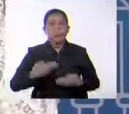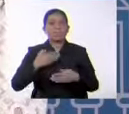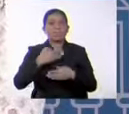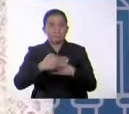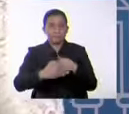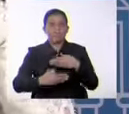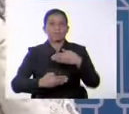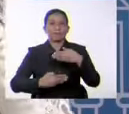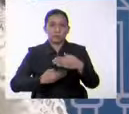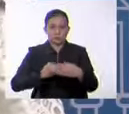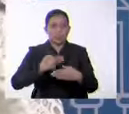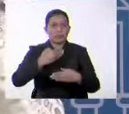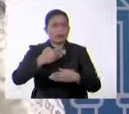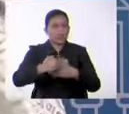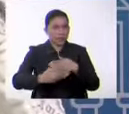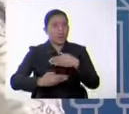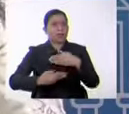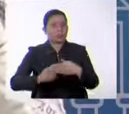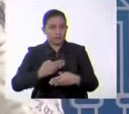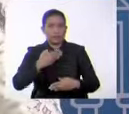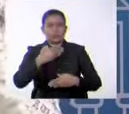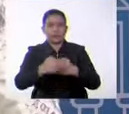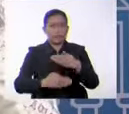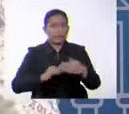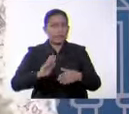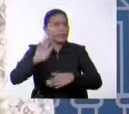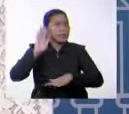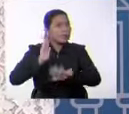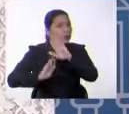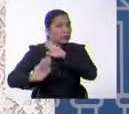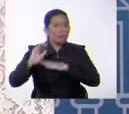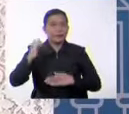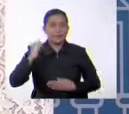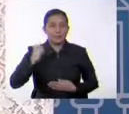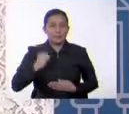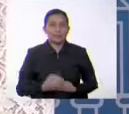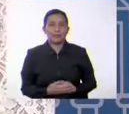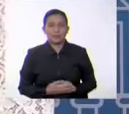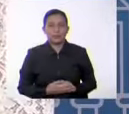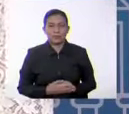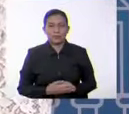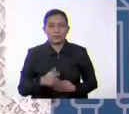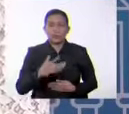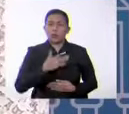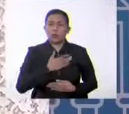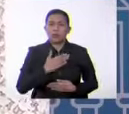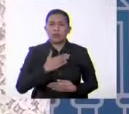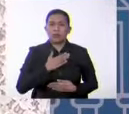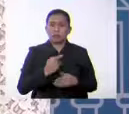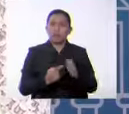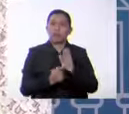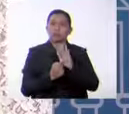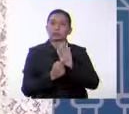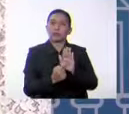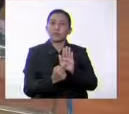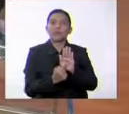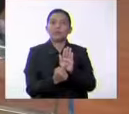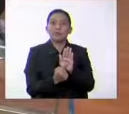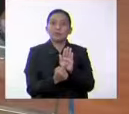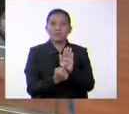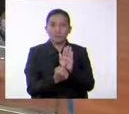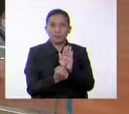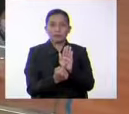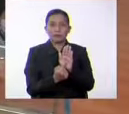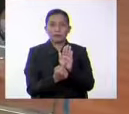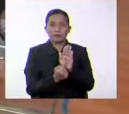pues, ha tenido un recorrido histórico muy importante, Edward, y que ha tenido hitos históricos marcados en los que,